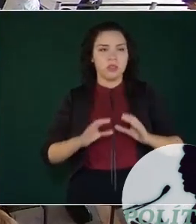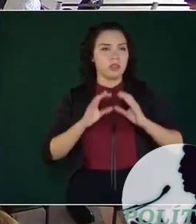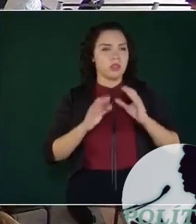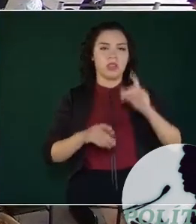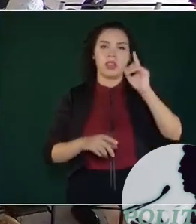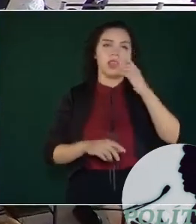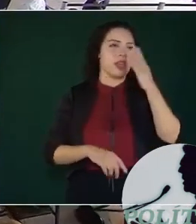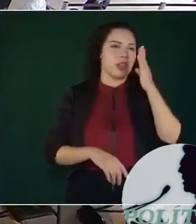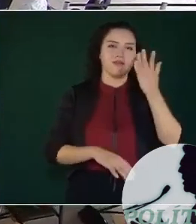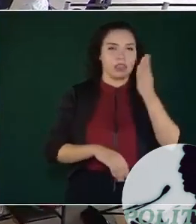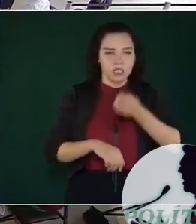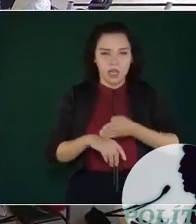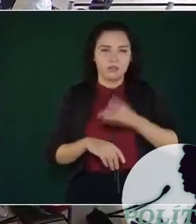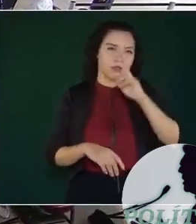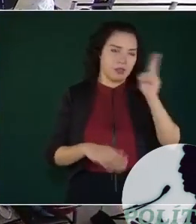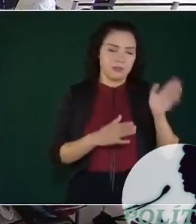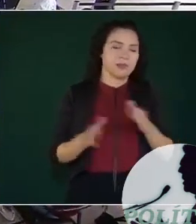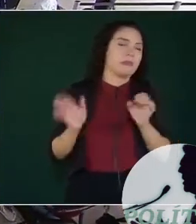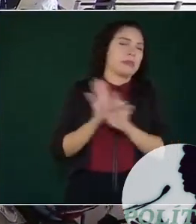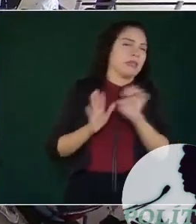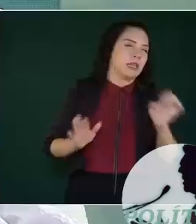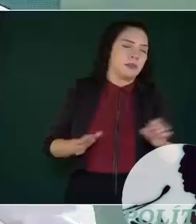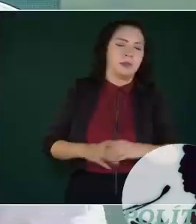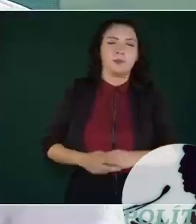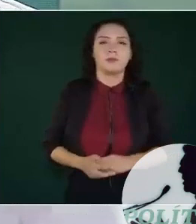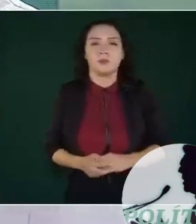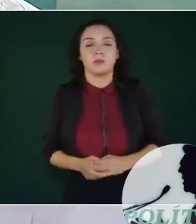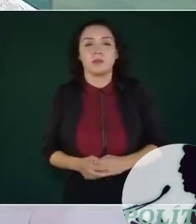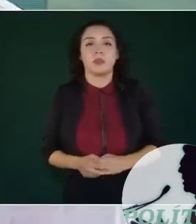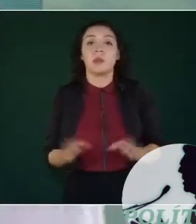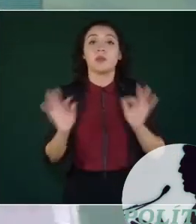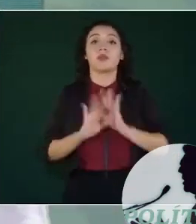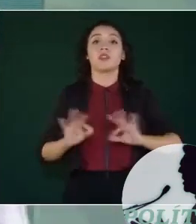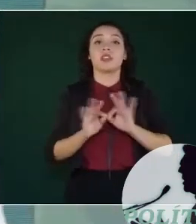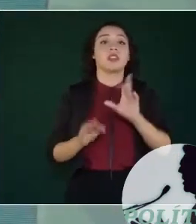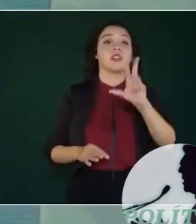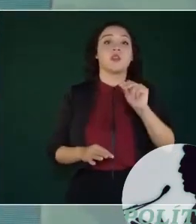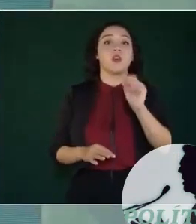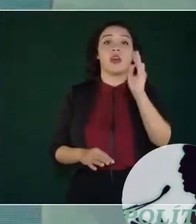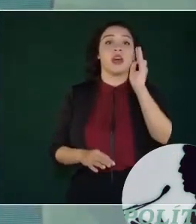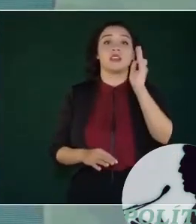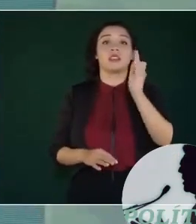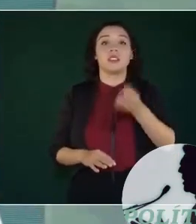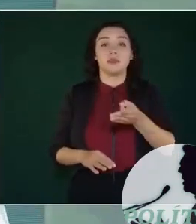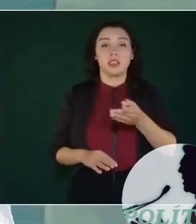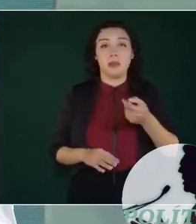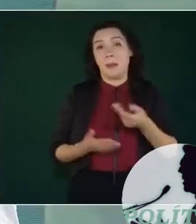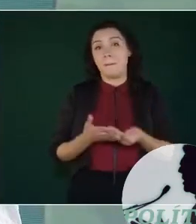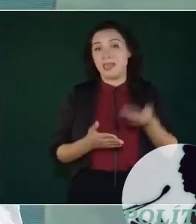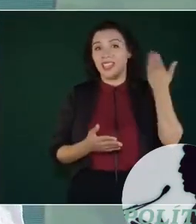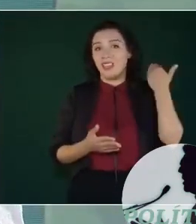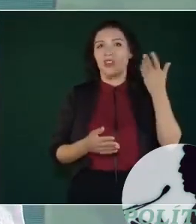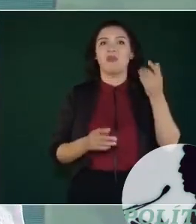de manera muy clara, no permitimos, como era antes, la